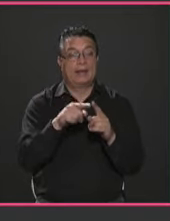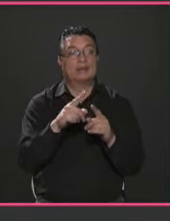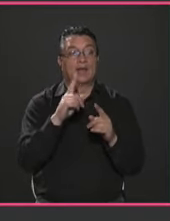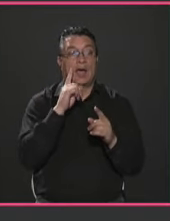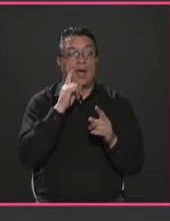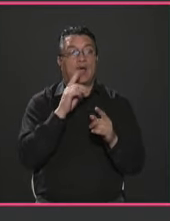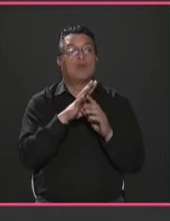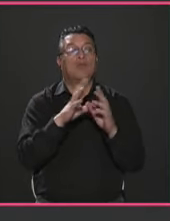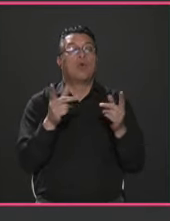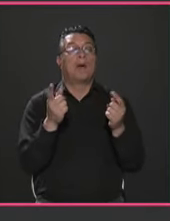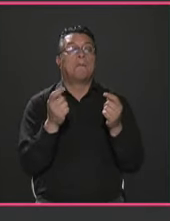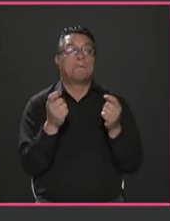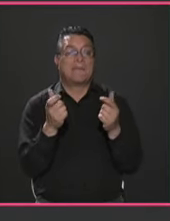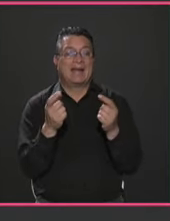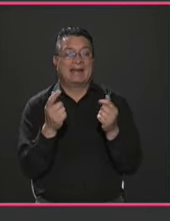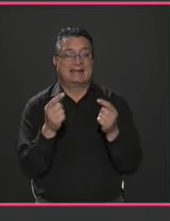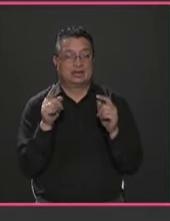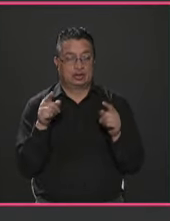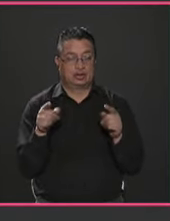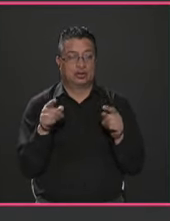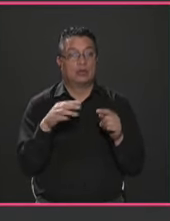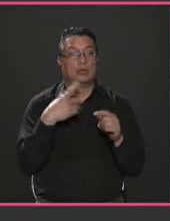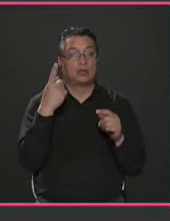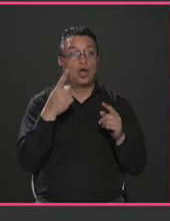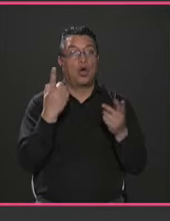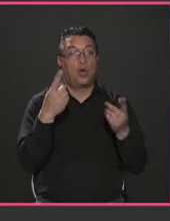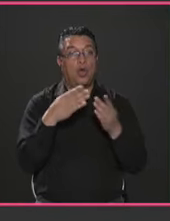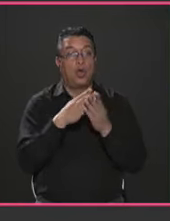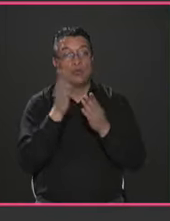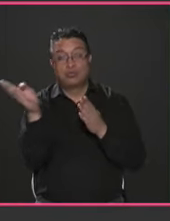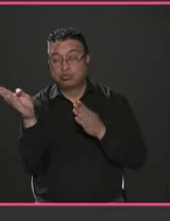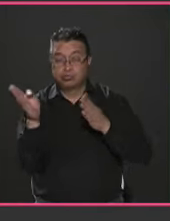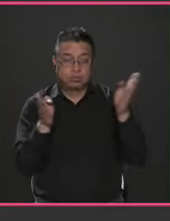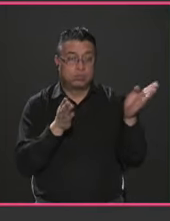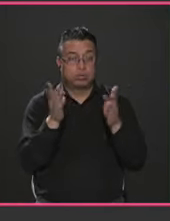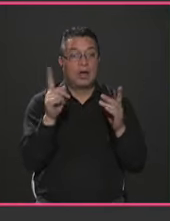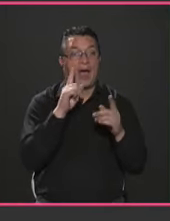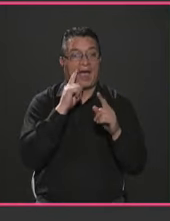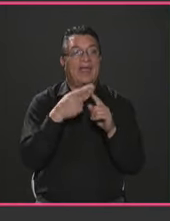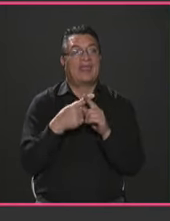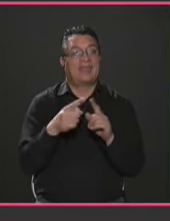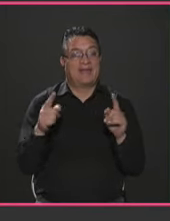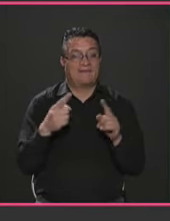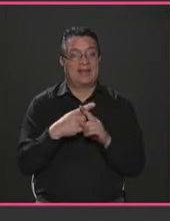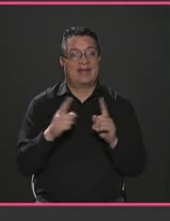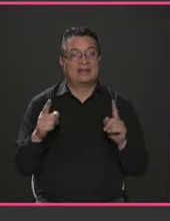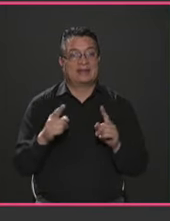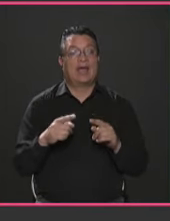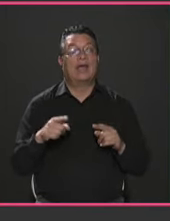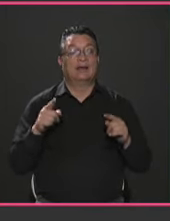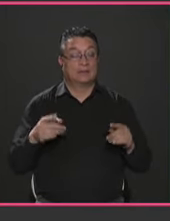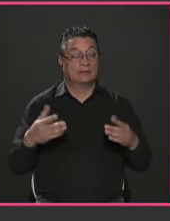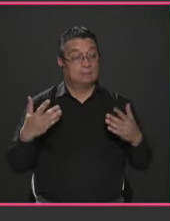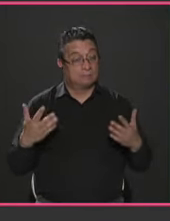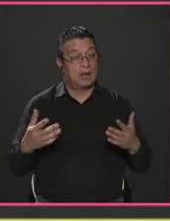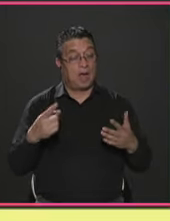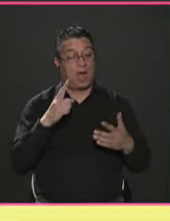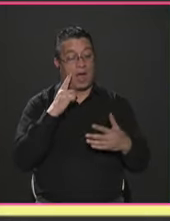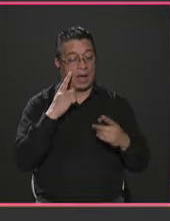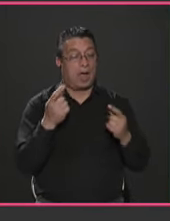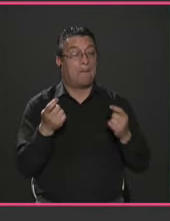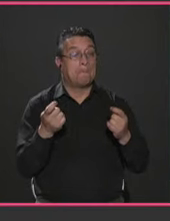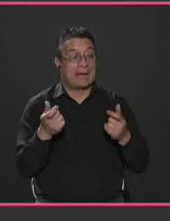son muy parecidos los genomas pero cuando hay líneas que van de un lado a otro significa que hay diferencia Y si bien eh Hay